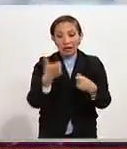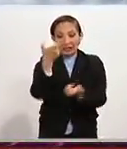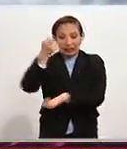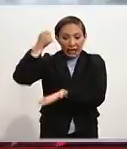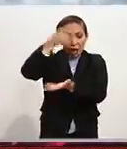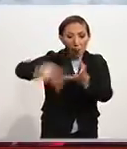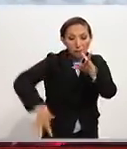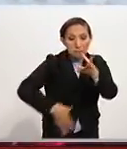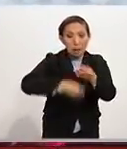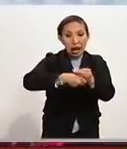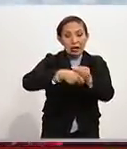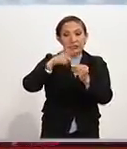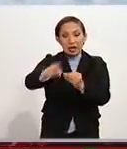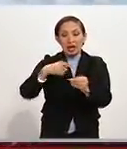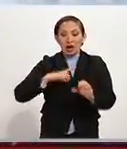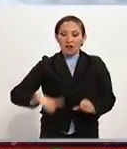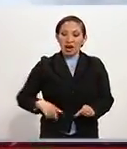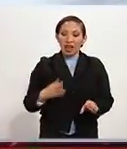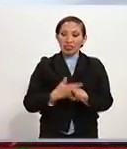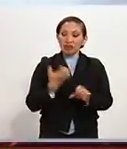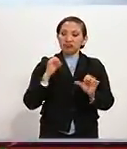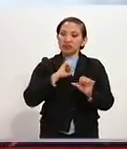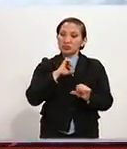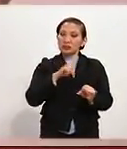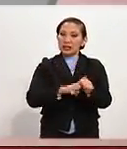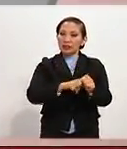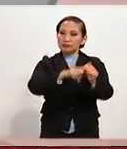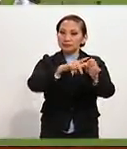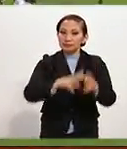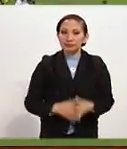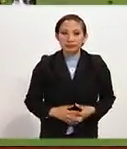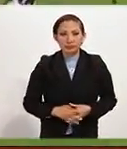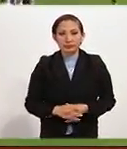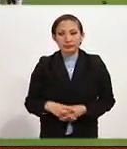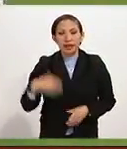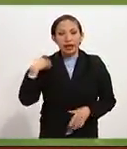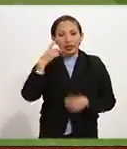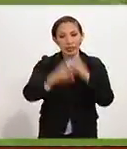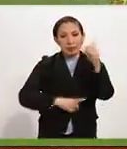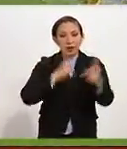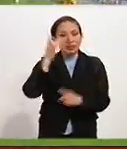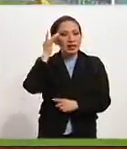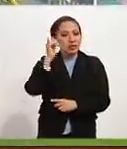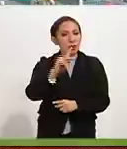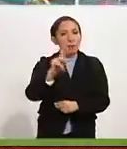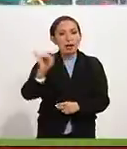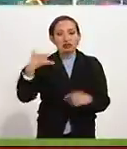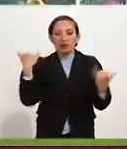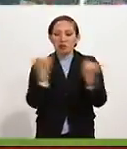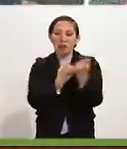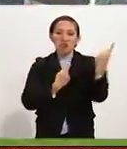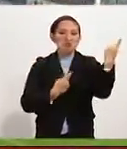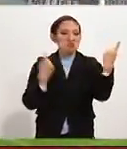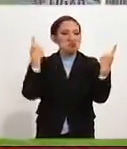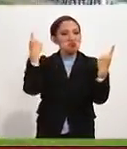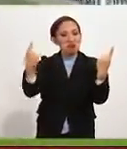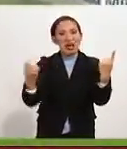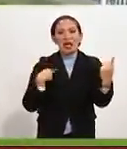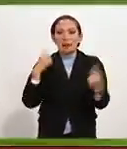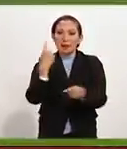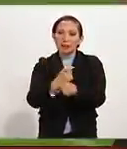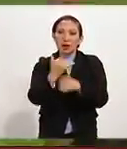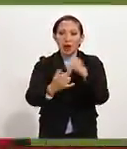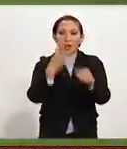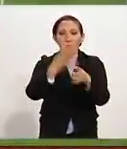recursos extraordinarios y gobernar en estado de excepción. Y en los deportes, Santos y Pachuca igualan 1-1 en la ida de